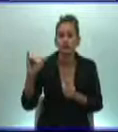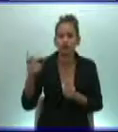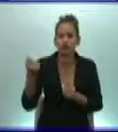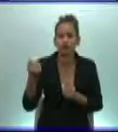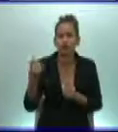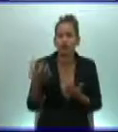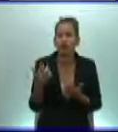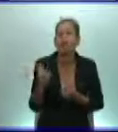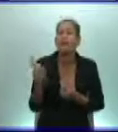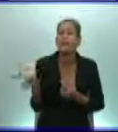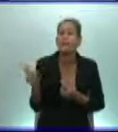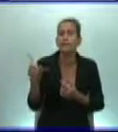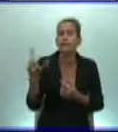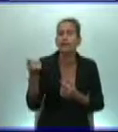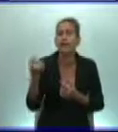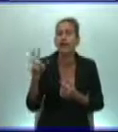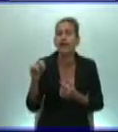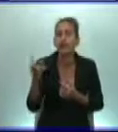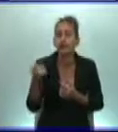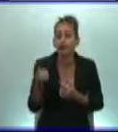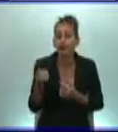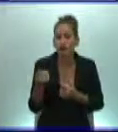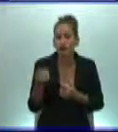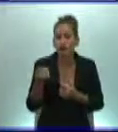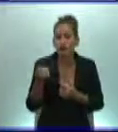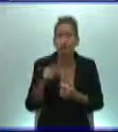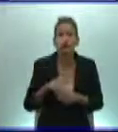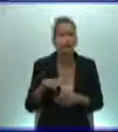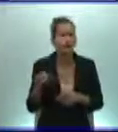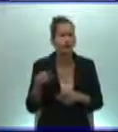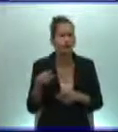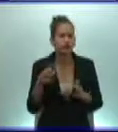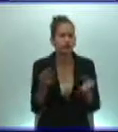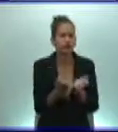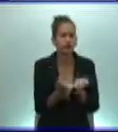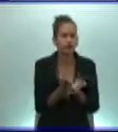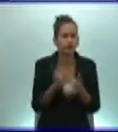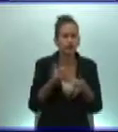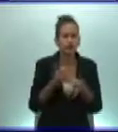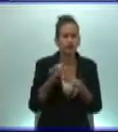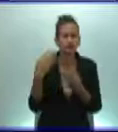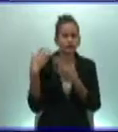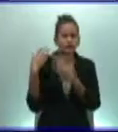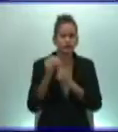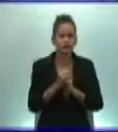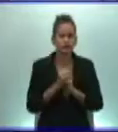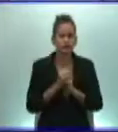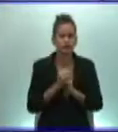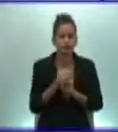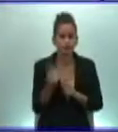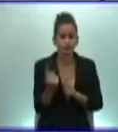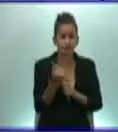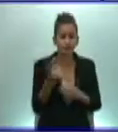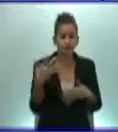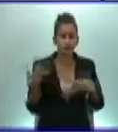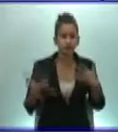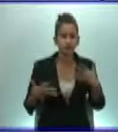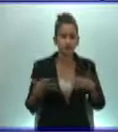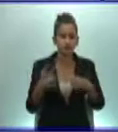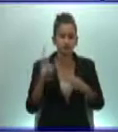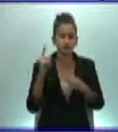diferentes figuras planas en grados anteriores. Entonces, demos comienzo a la primera actividad. Esta